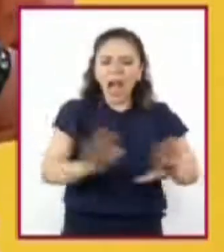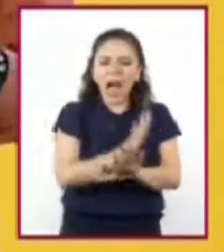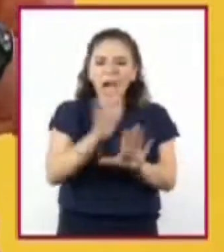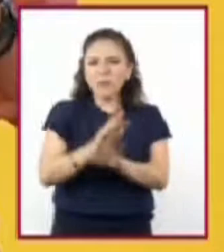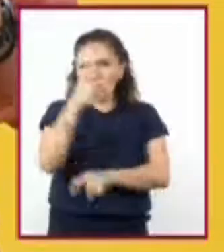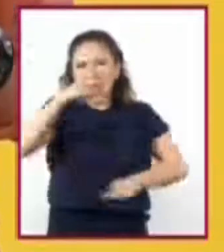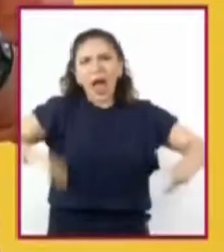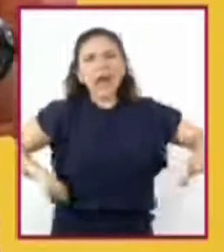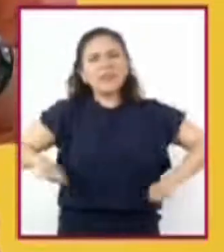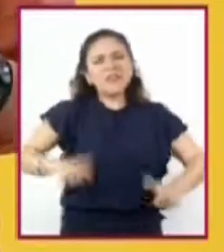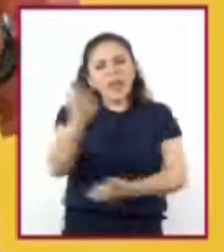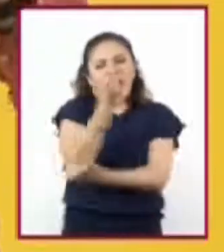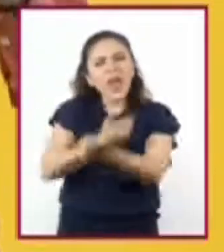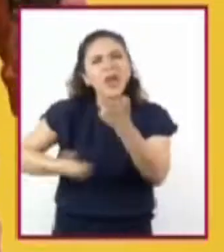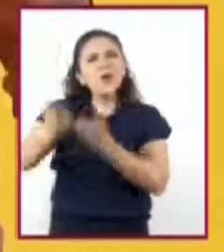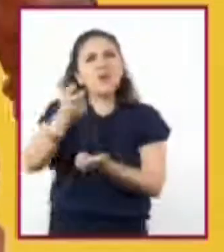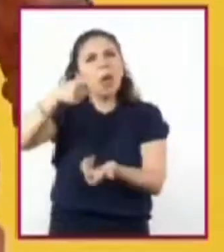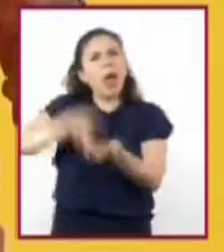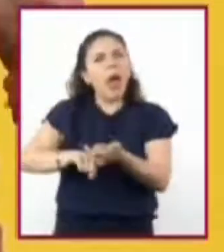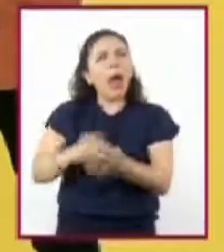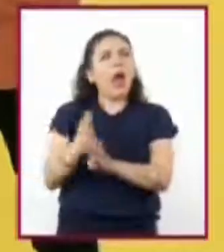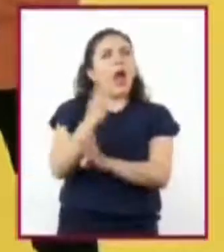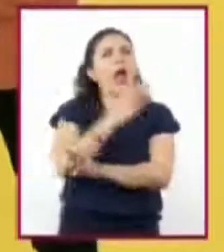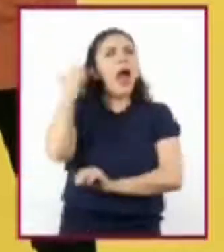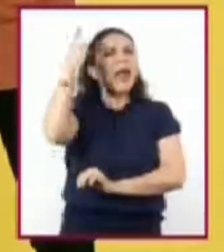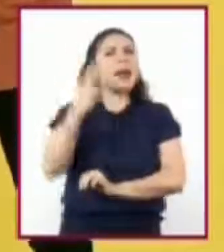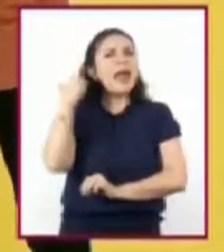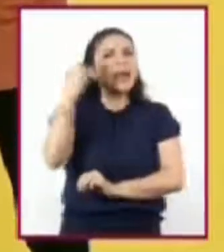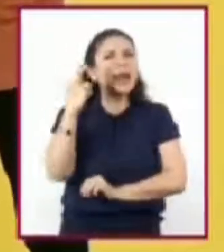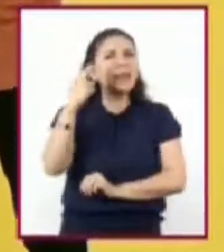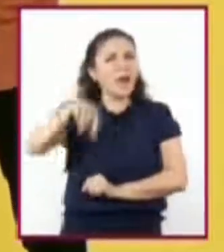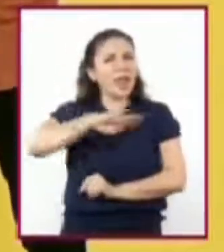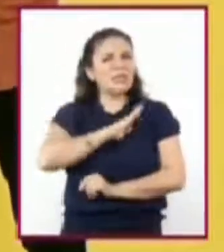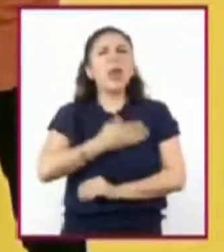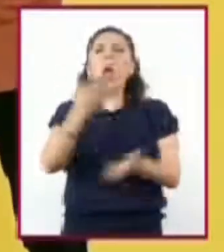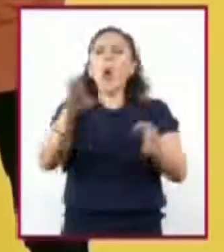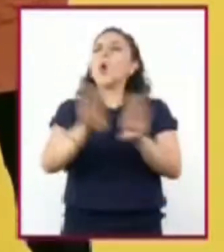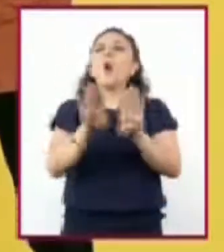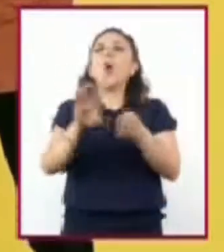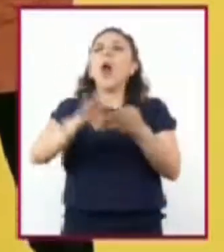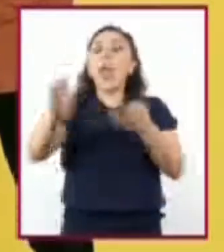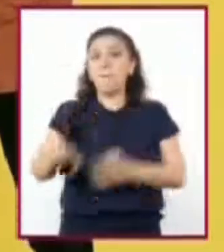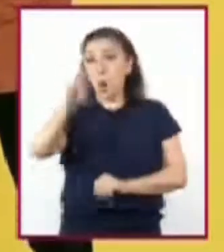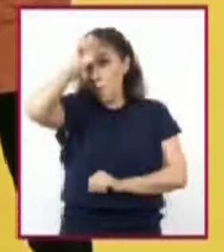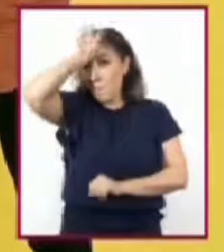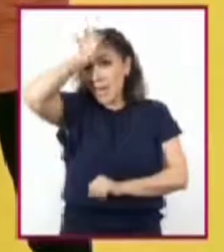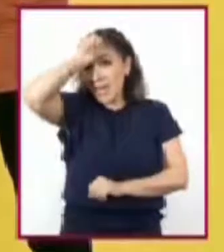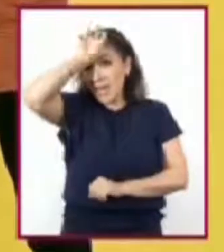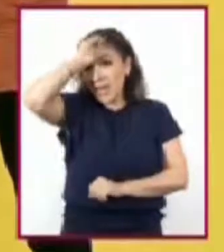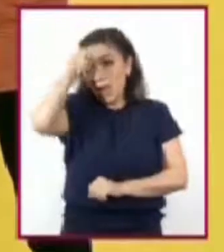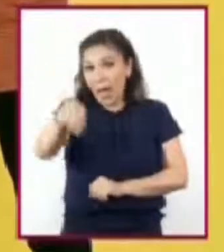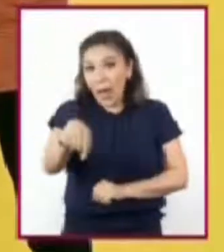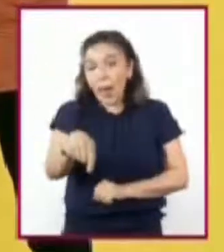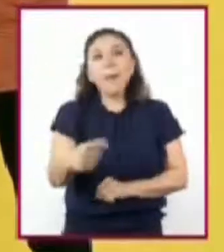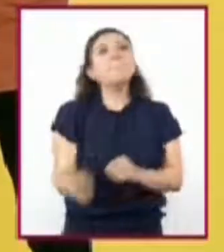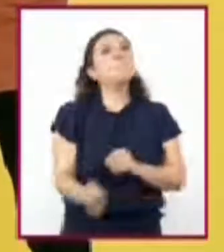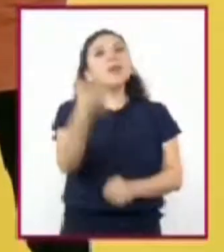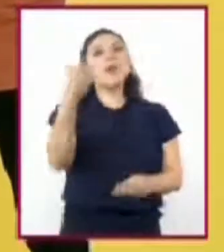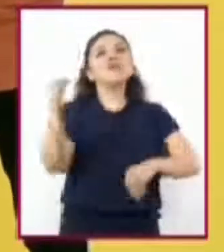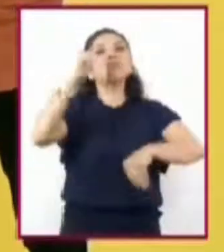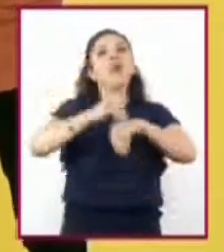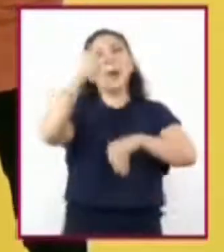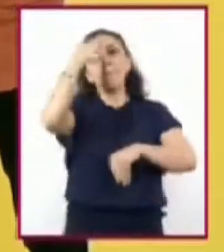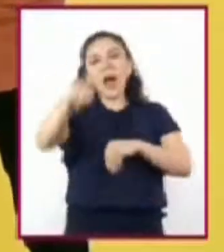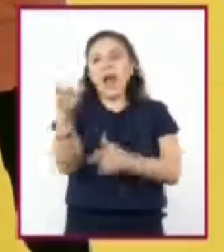actividades económicas que se dieron durante el virreinato. Por ejemplo, la minería como detonadora de otras